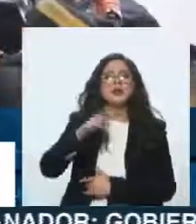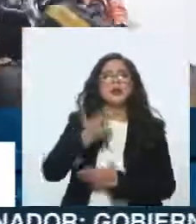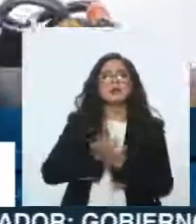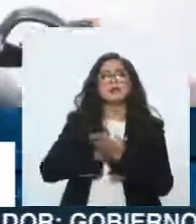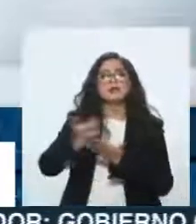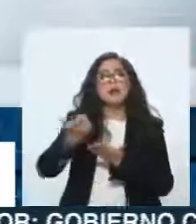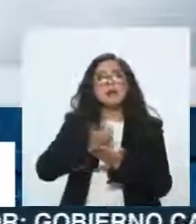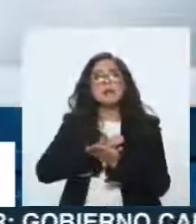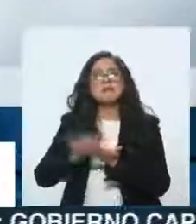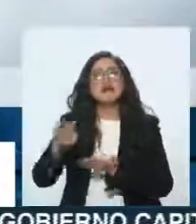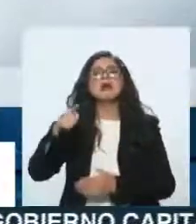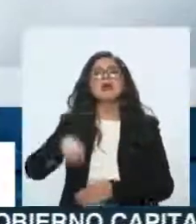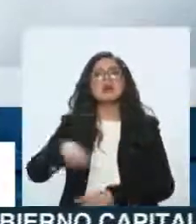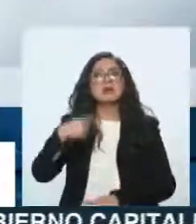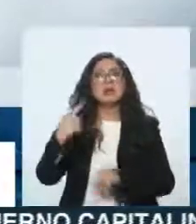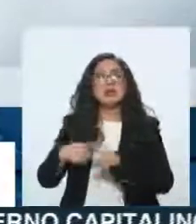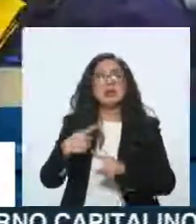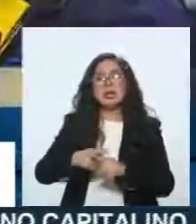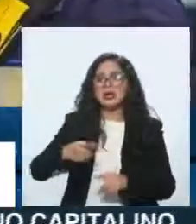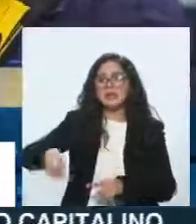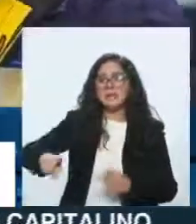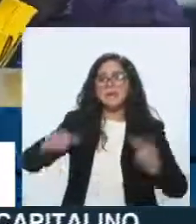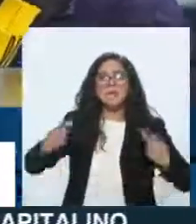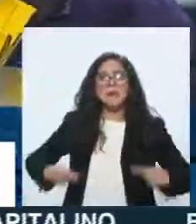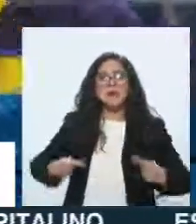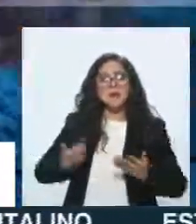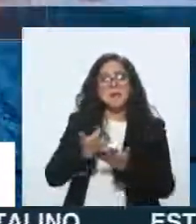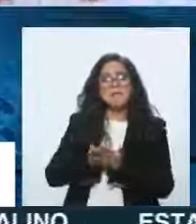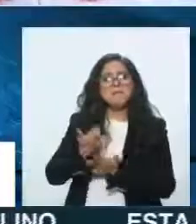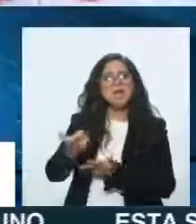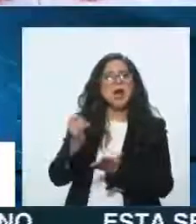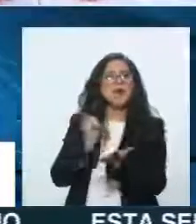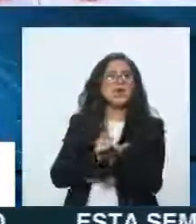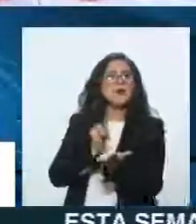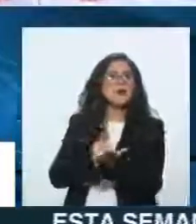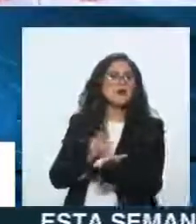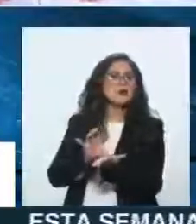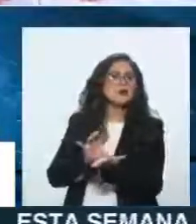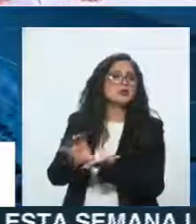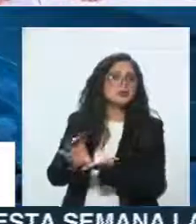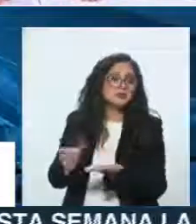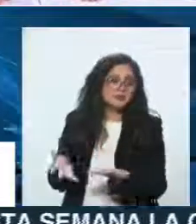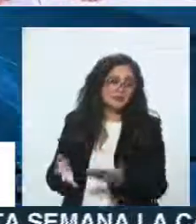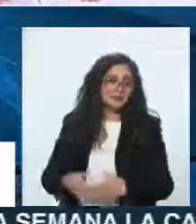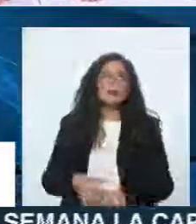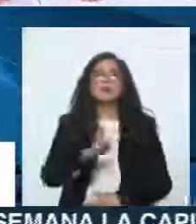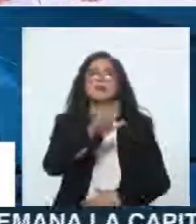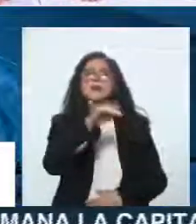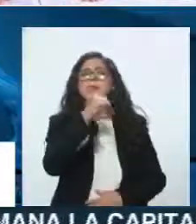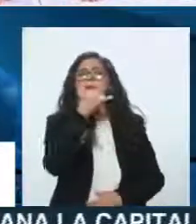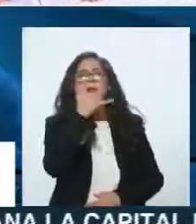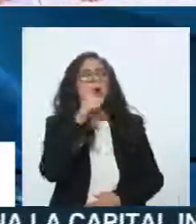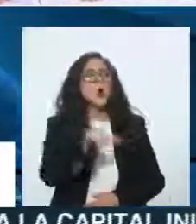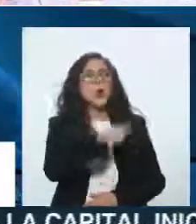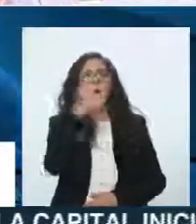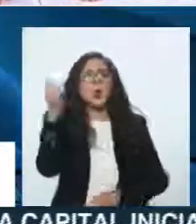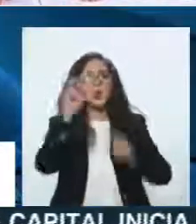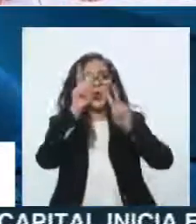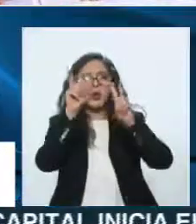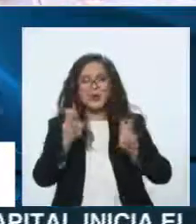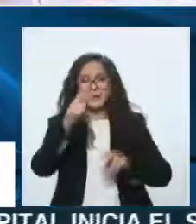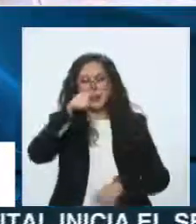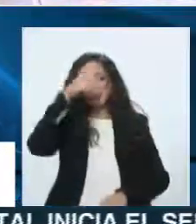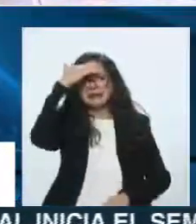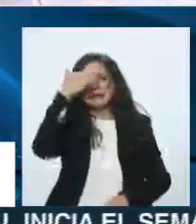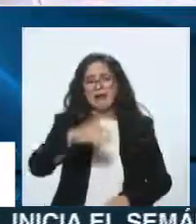que está saliendo finalmente del erario. Víctor, otro tema que tenemos para el día de hoy, no quiero que se nos vaya el tiempo, es el